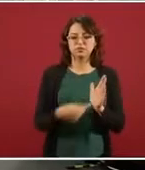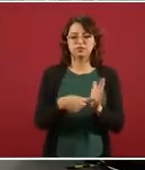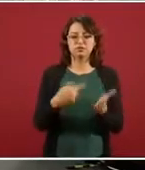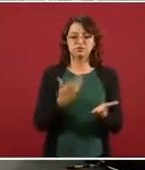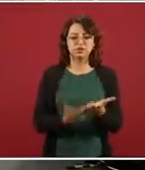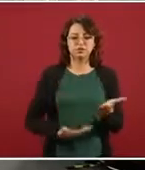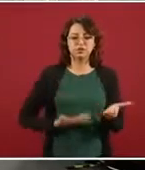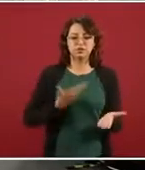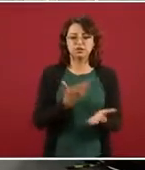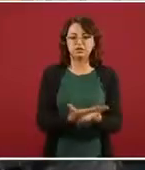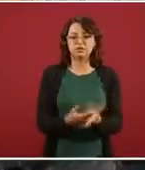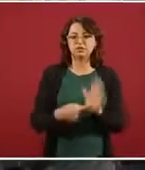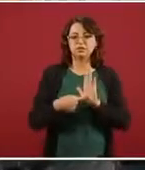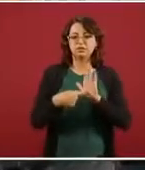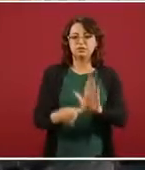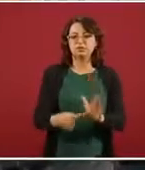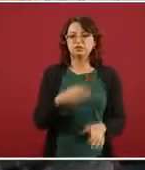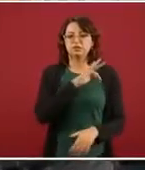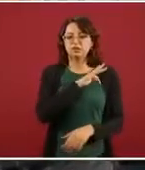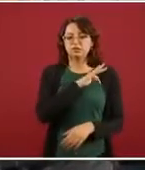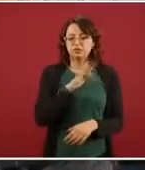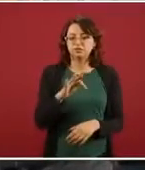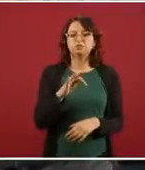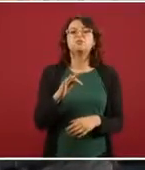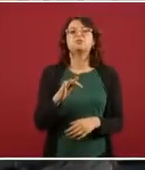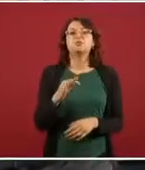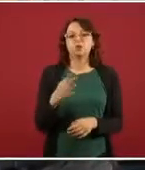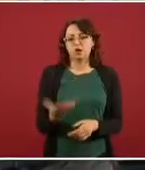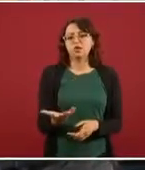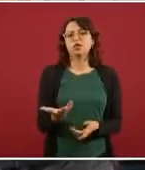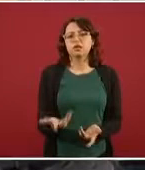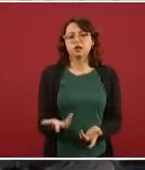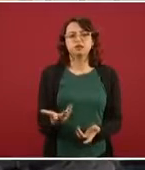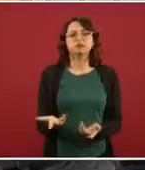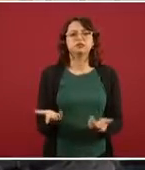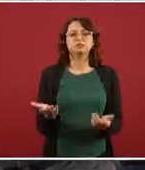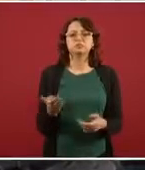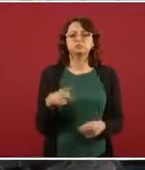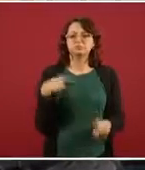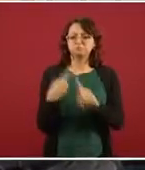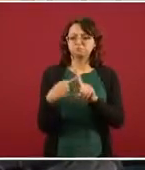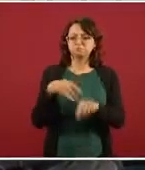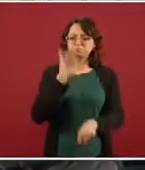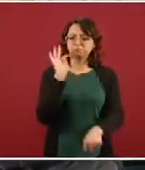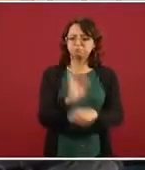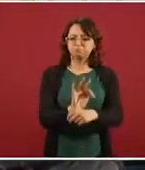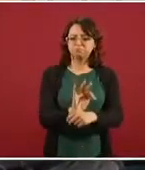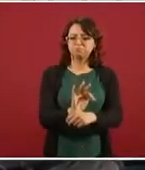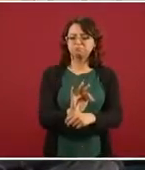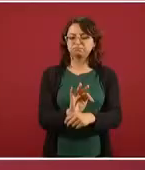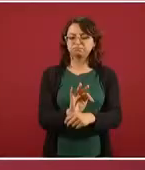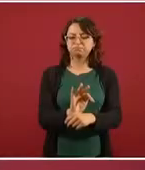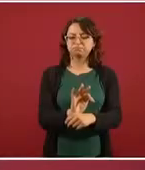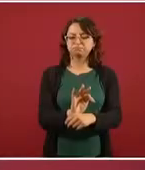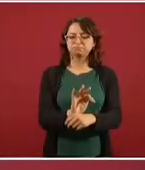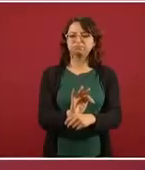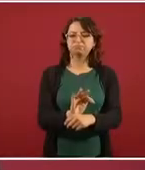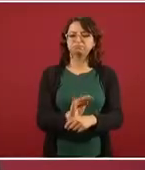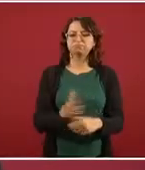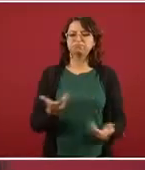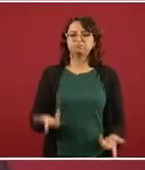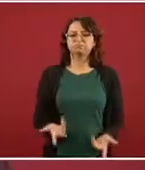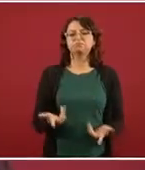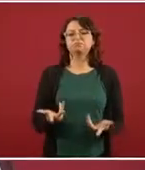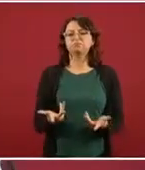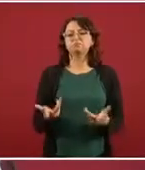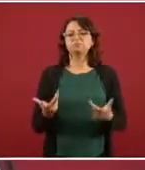esta posibilidad o esta, digamos, acción afirmativa, ¿no? Hasta este momento,